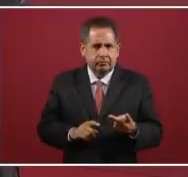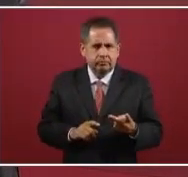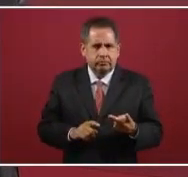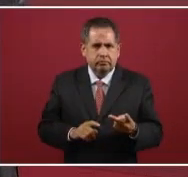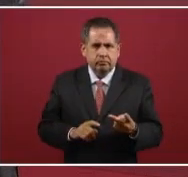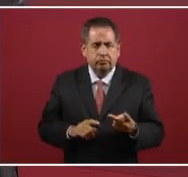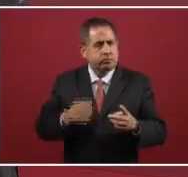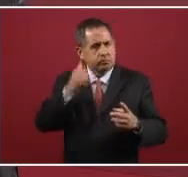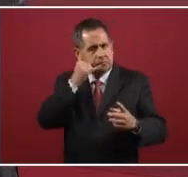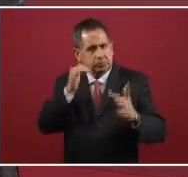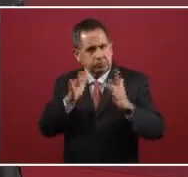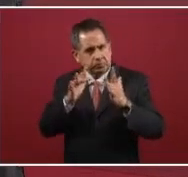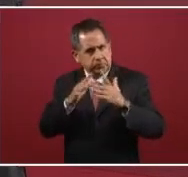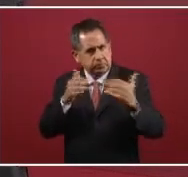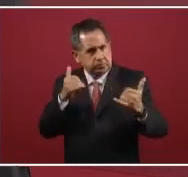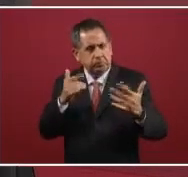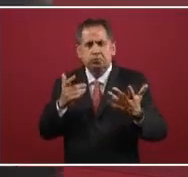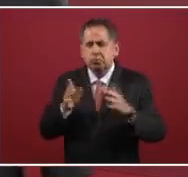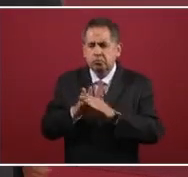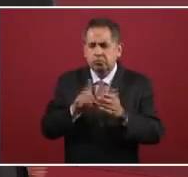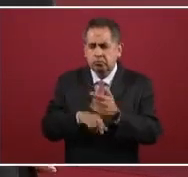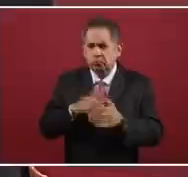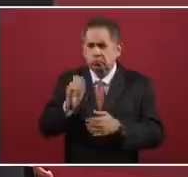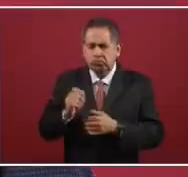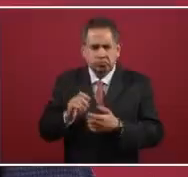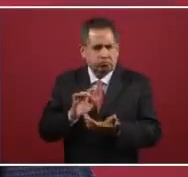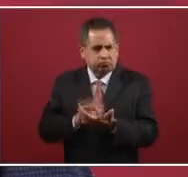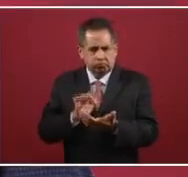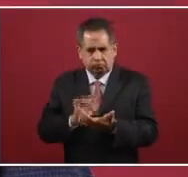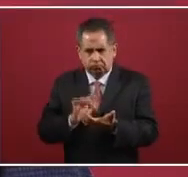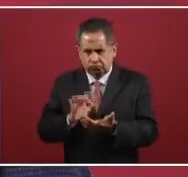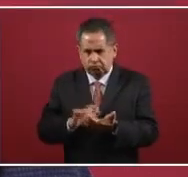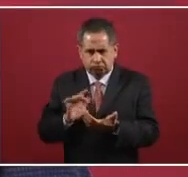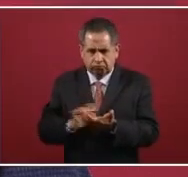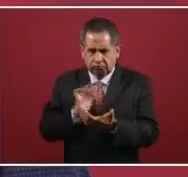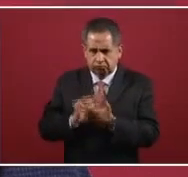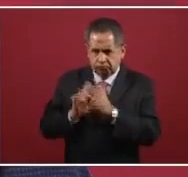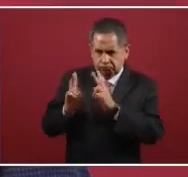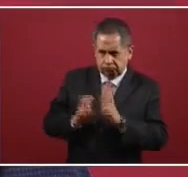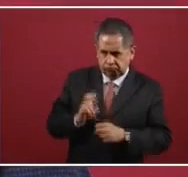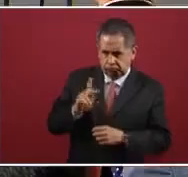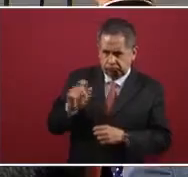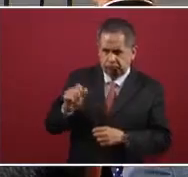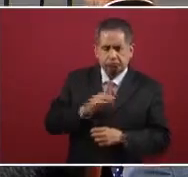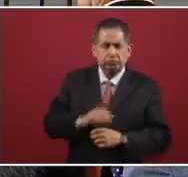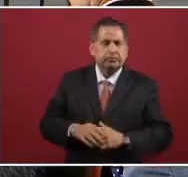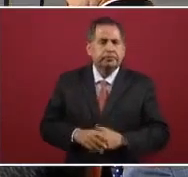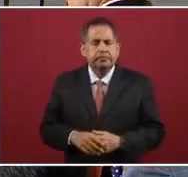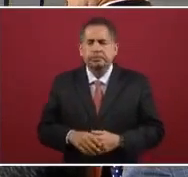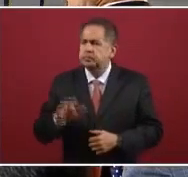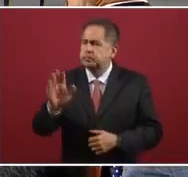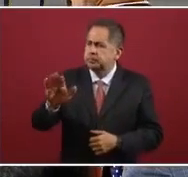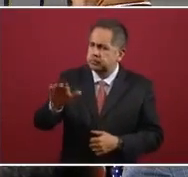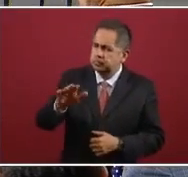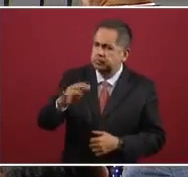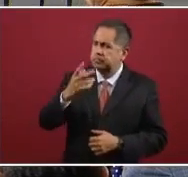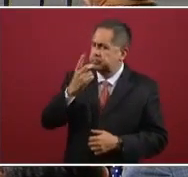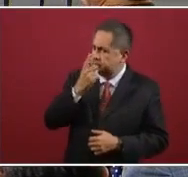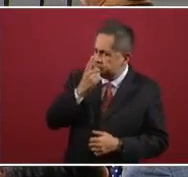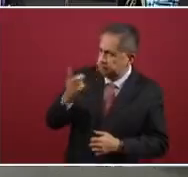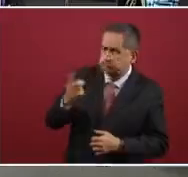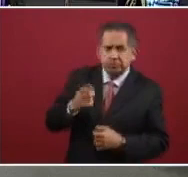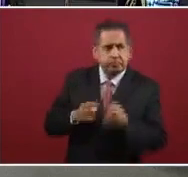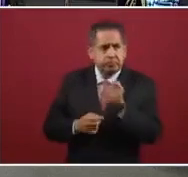las líneas telefónicas y por supuesto las aplicaciones móviles que también se pueden descargar. Lo que pasa es que ellos han dicho en